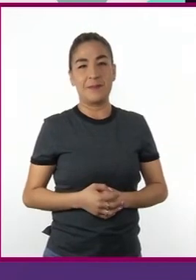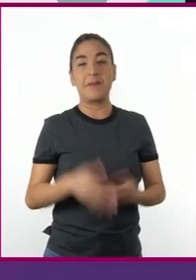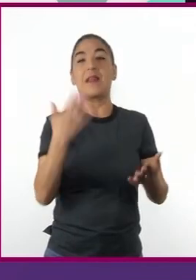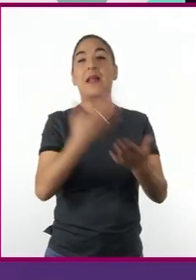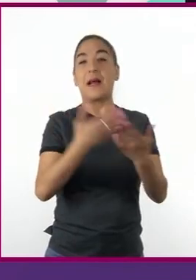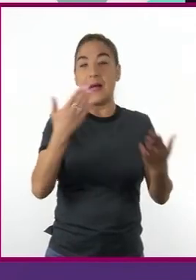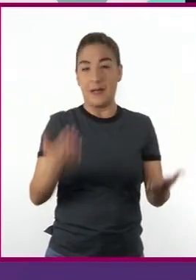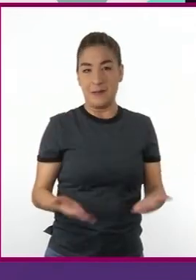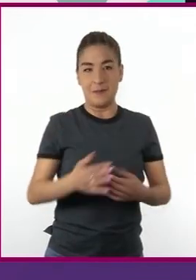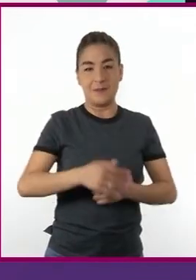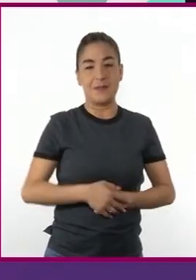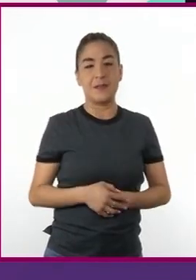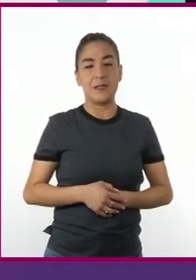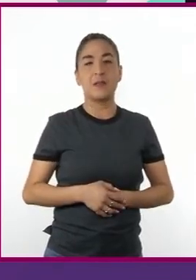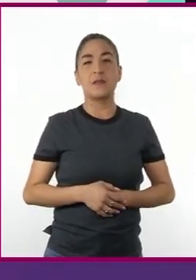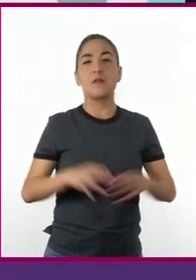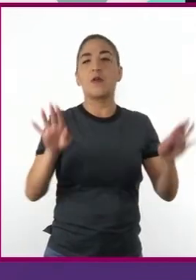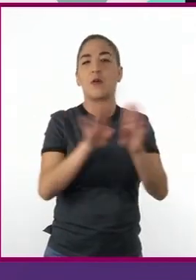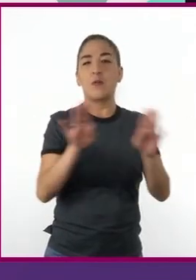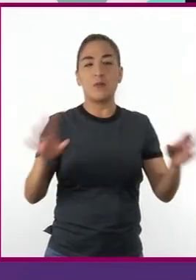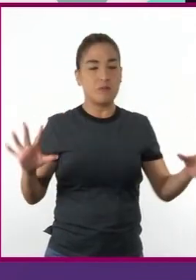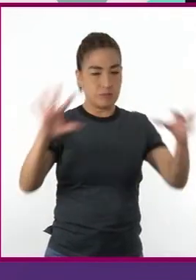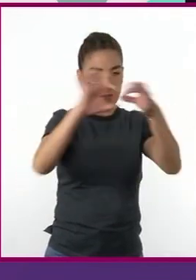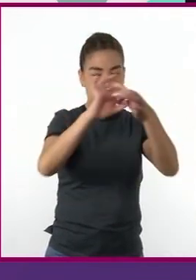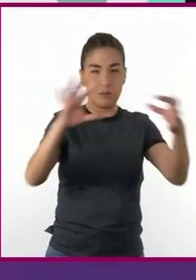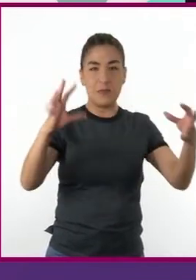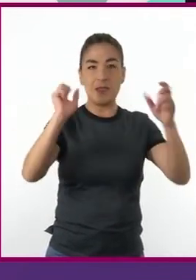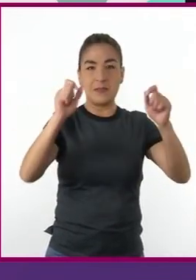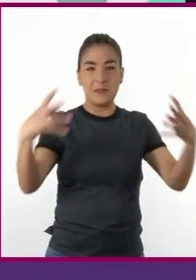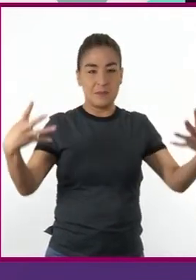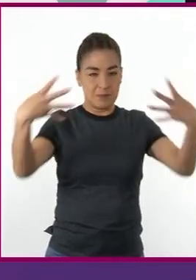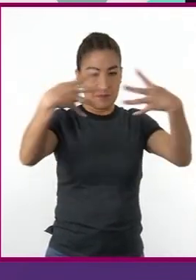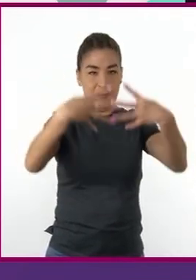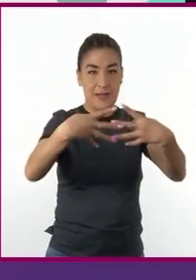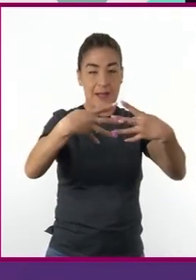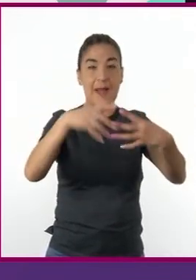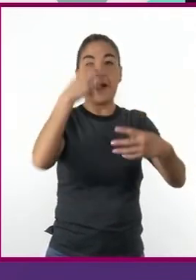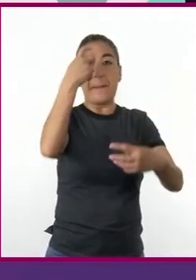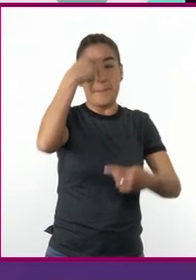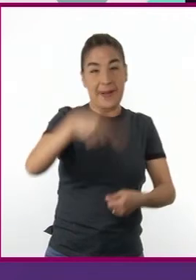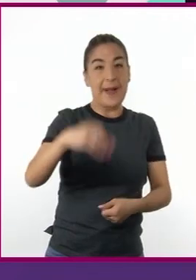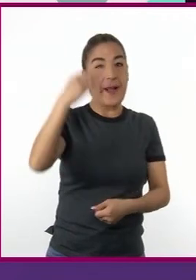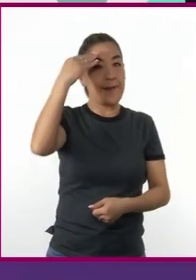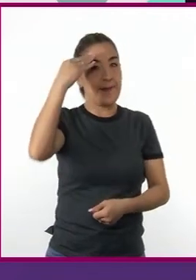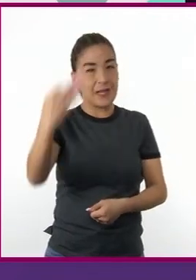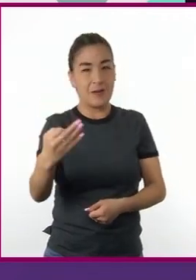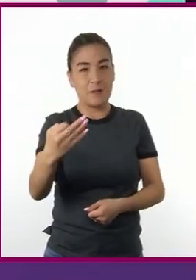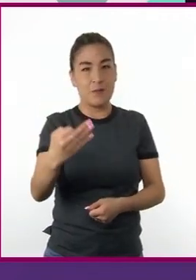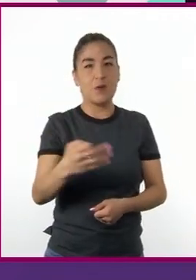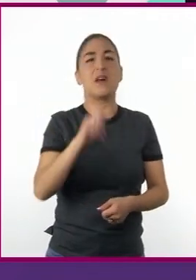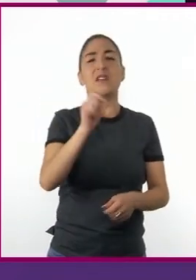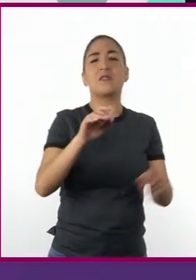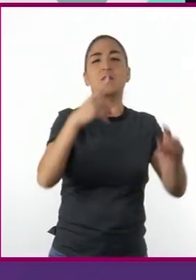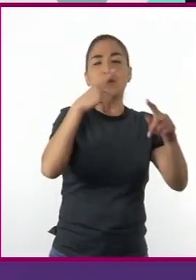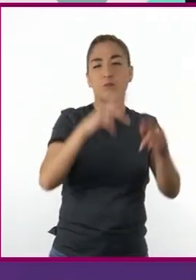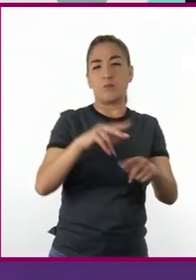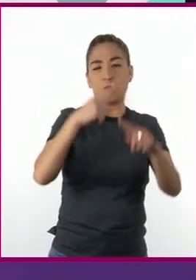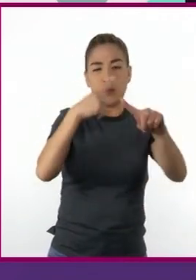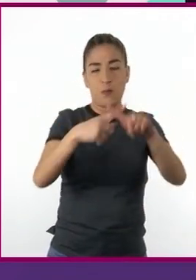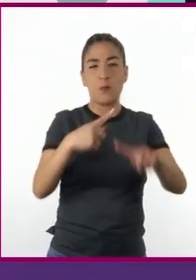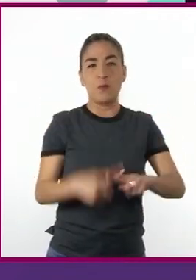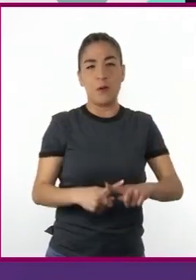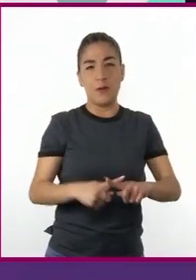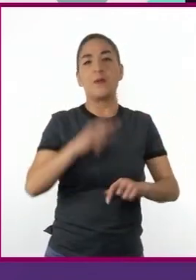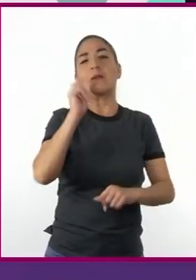Ahora hay que relacionar este valor con el tiempo. Como hablamos de múltiplos, la operación involucrada es